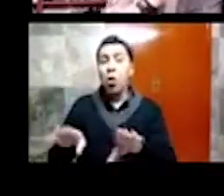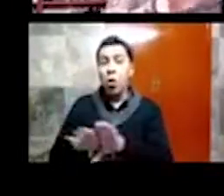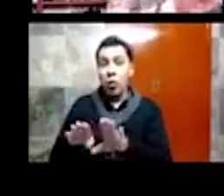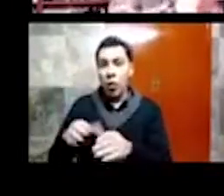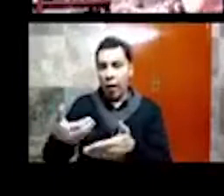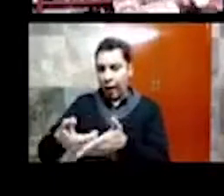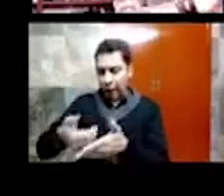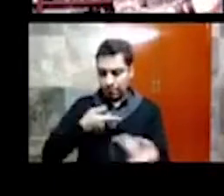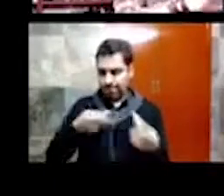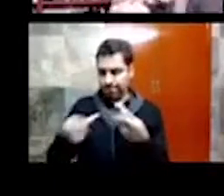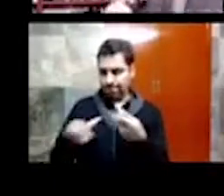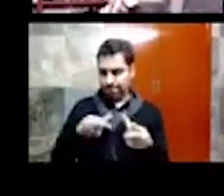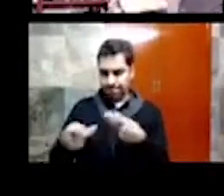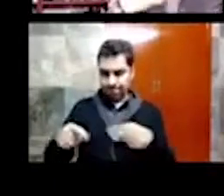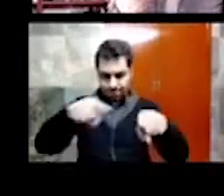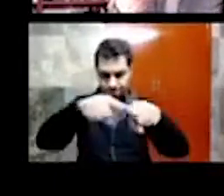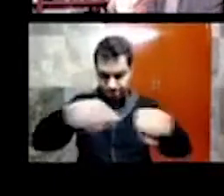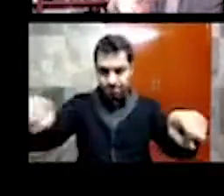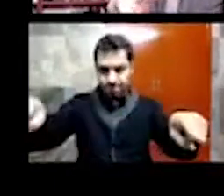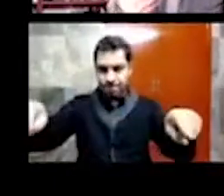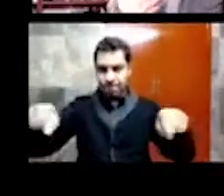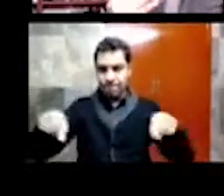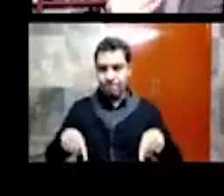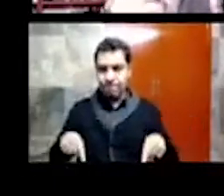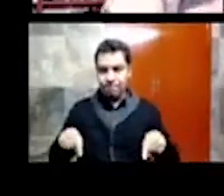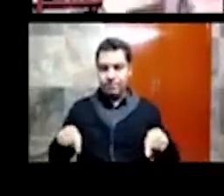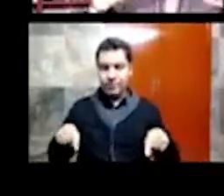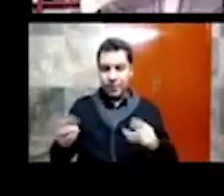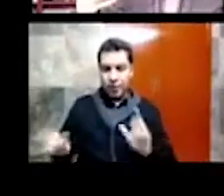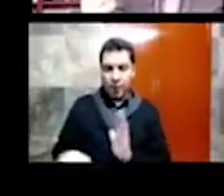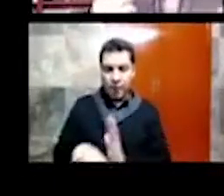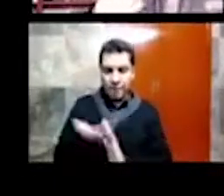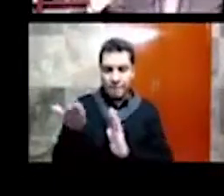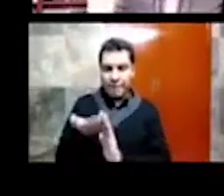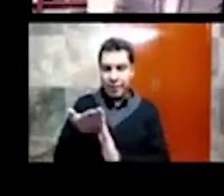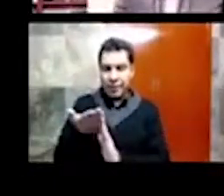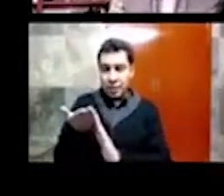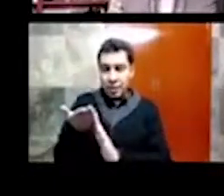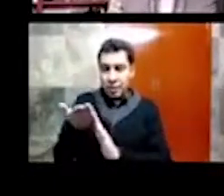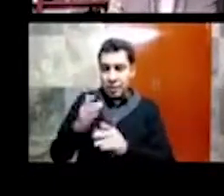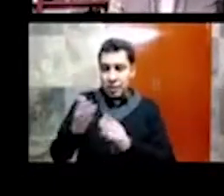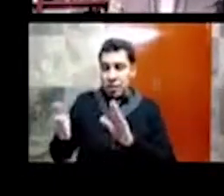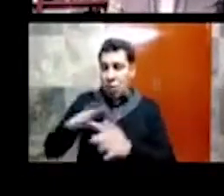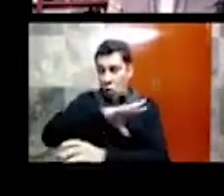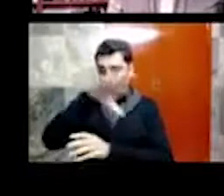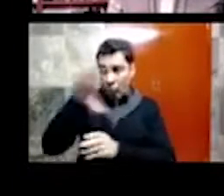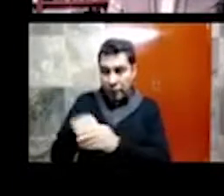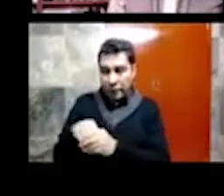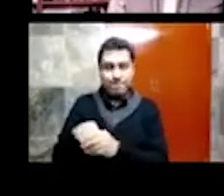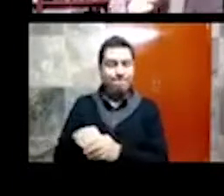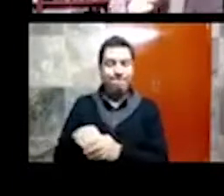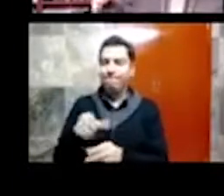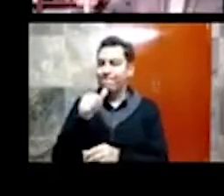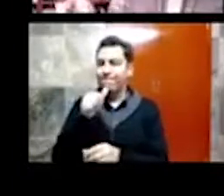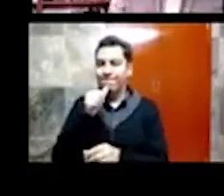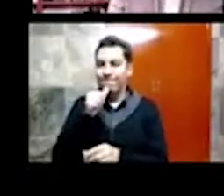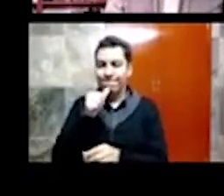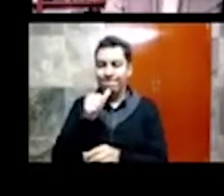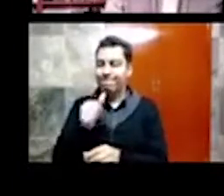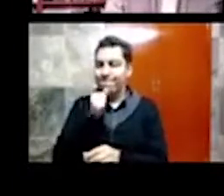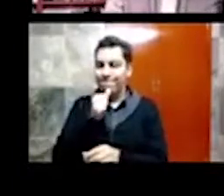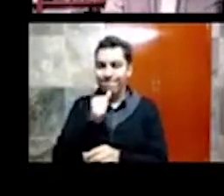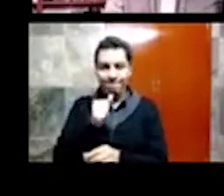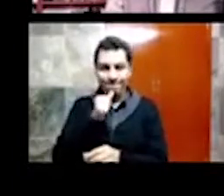de un espacio determinado no pudieron continuar la edificación por falta de territorio